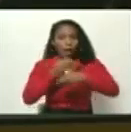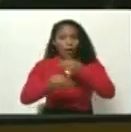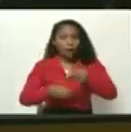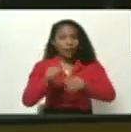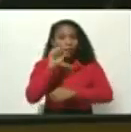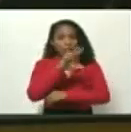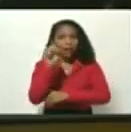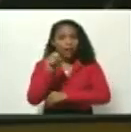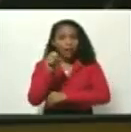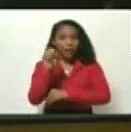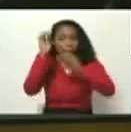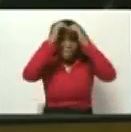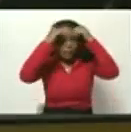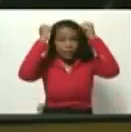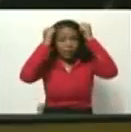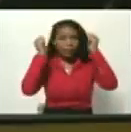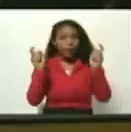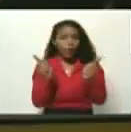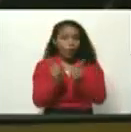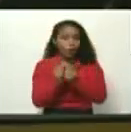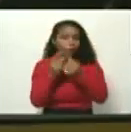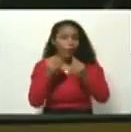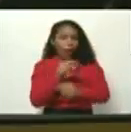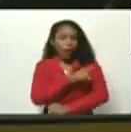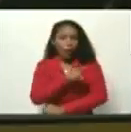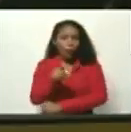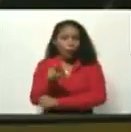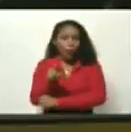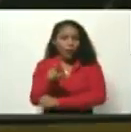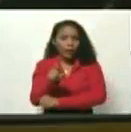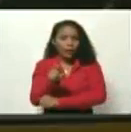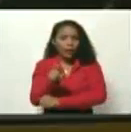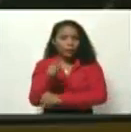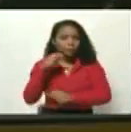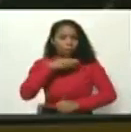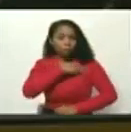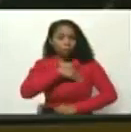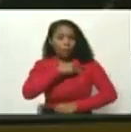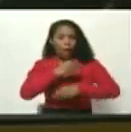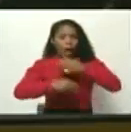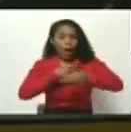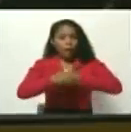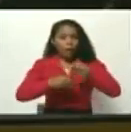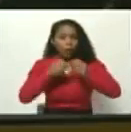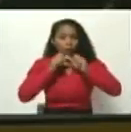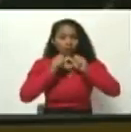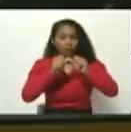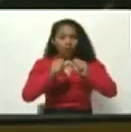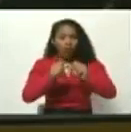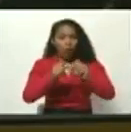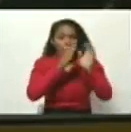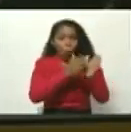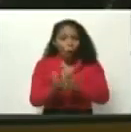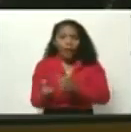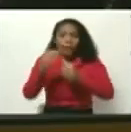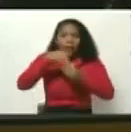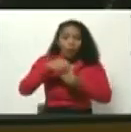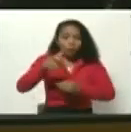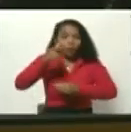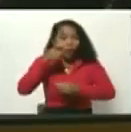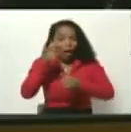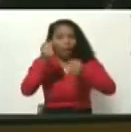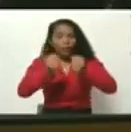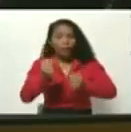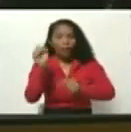30 milicianos como mínimo, para cumplir la misión de contribuir al mantenimiento del orden interno, seguridad, defensa y